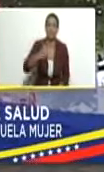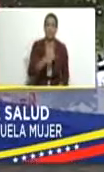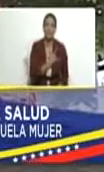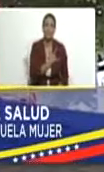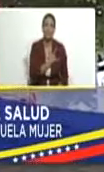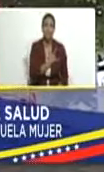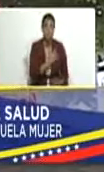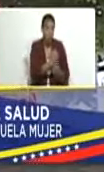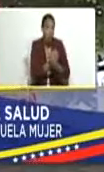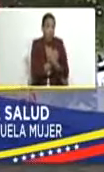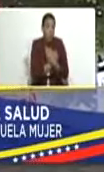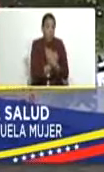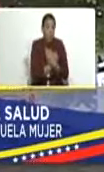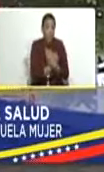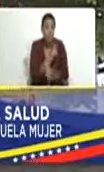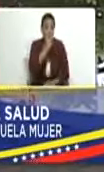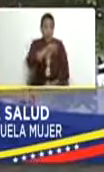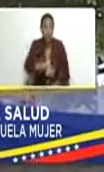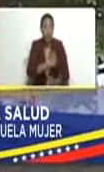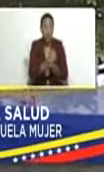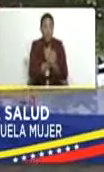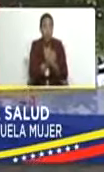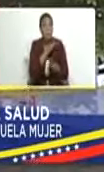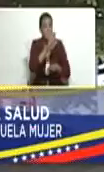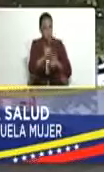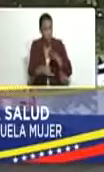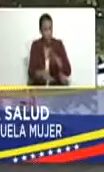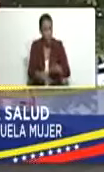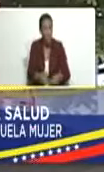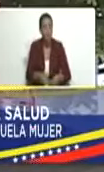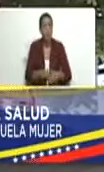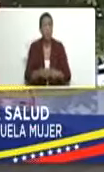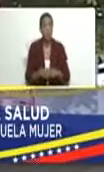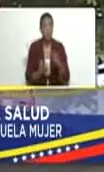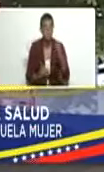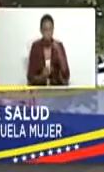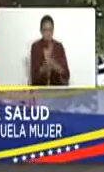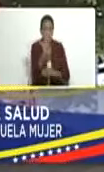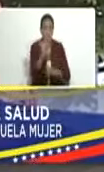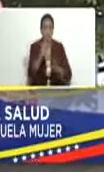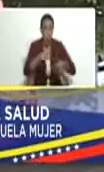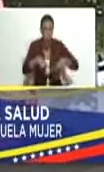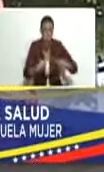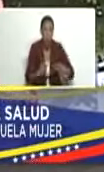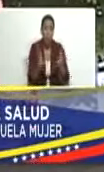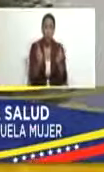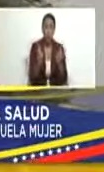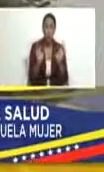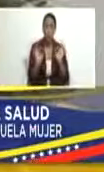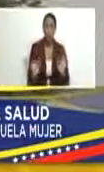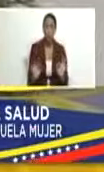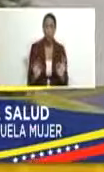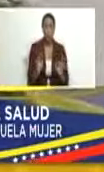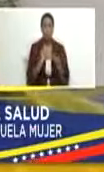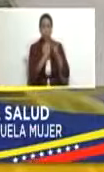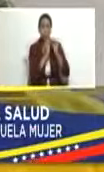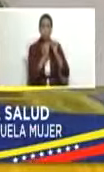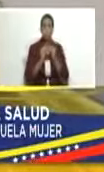con amor, paso a paso, construyendo lo nuevo, muchachas,